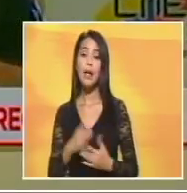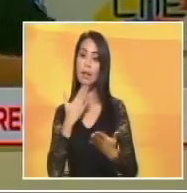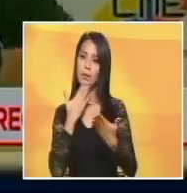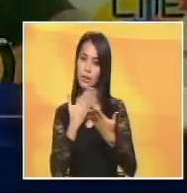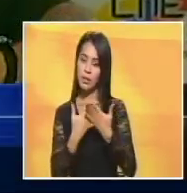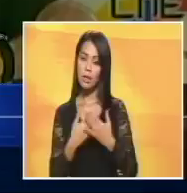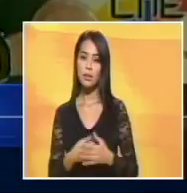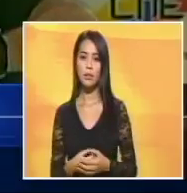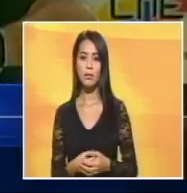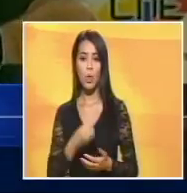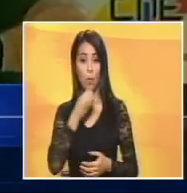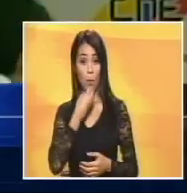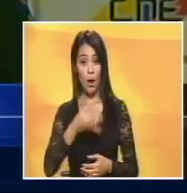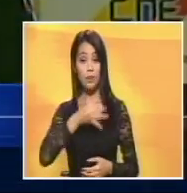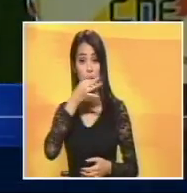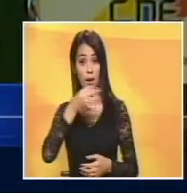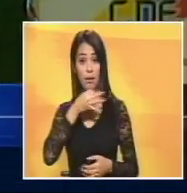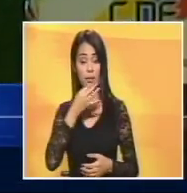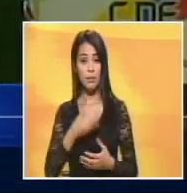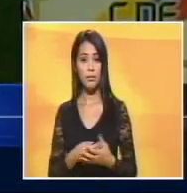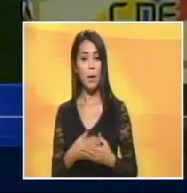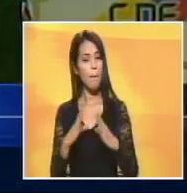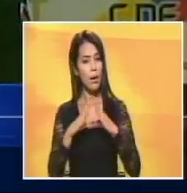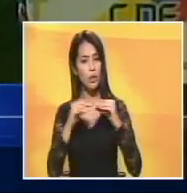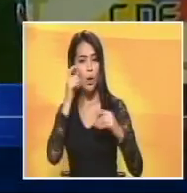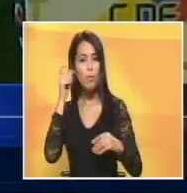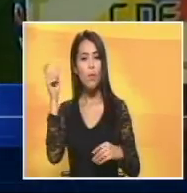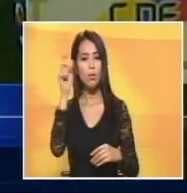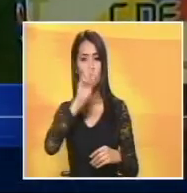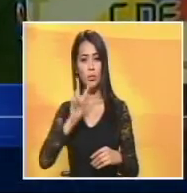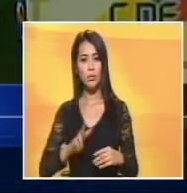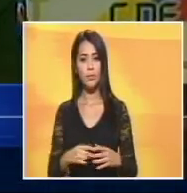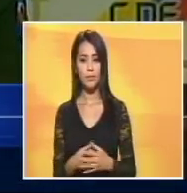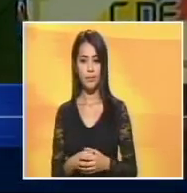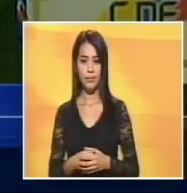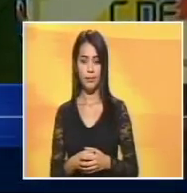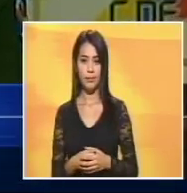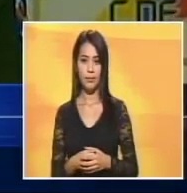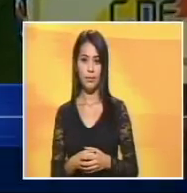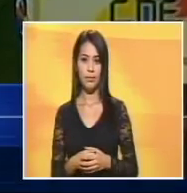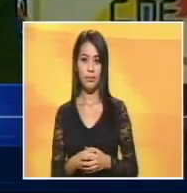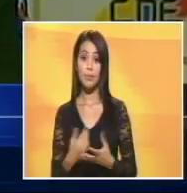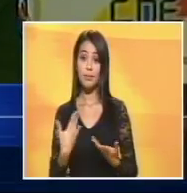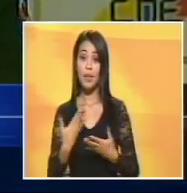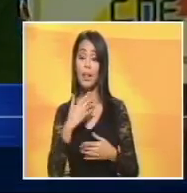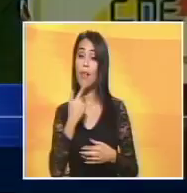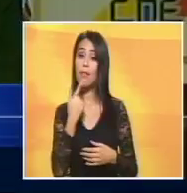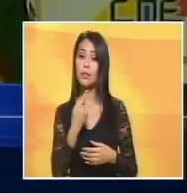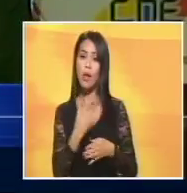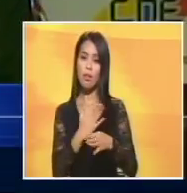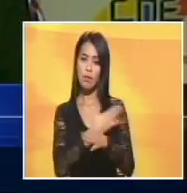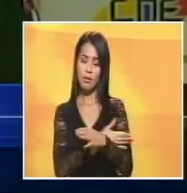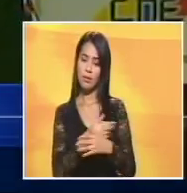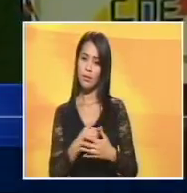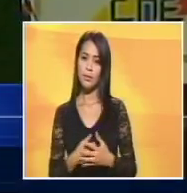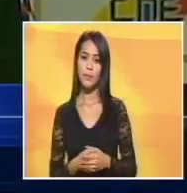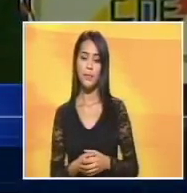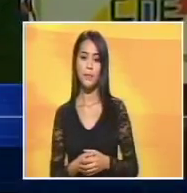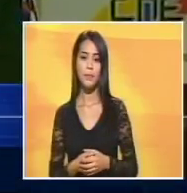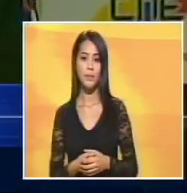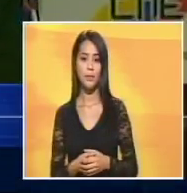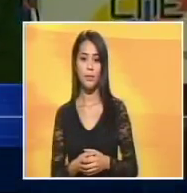Muy buenas tardes ya para todo el pueblo de Venezuela. Como ya ha sido mencionado, venimos de